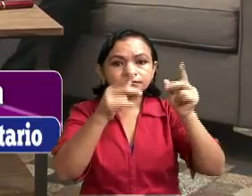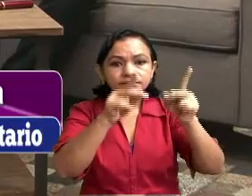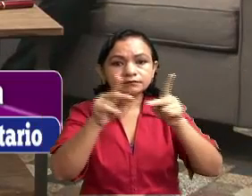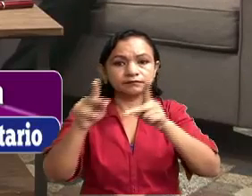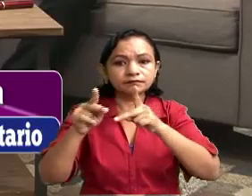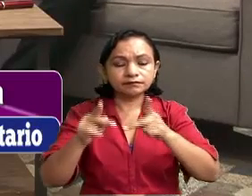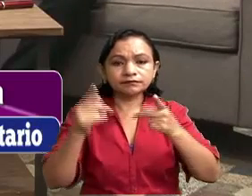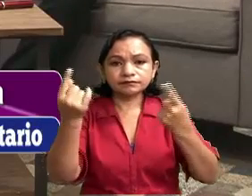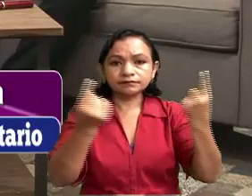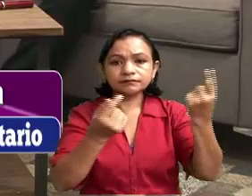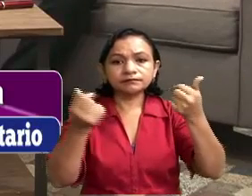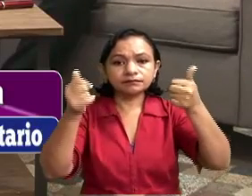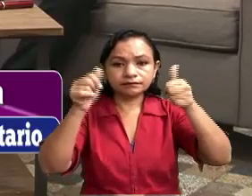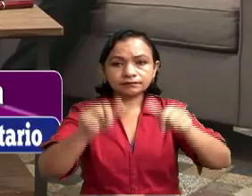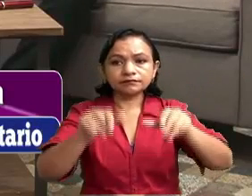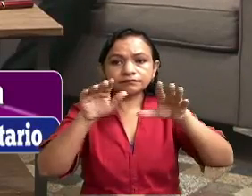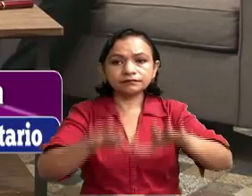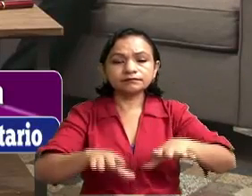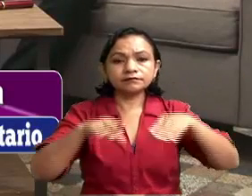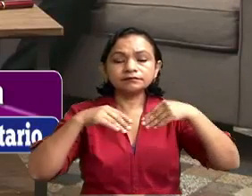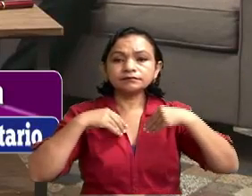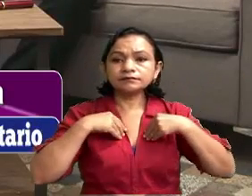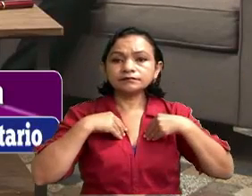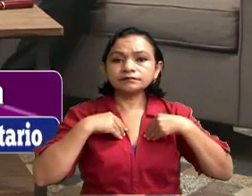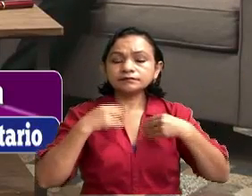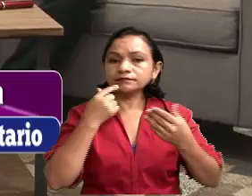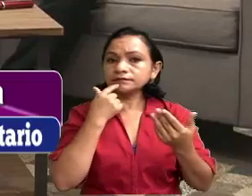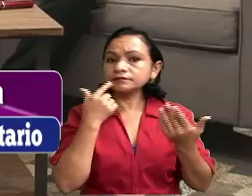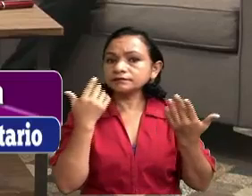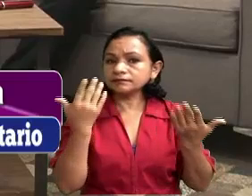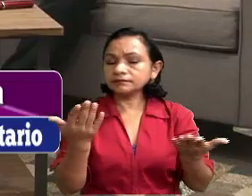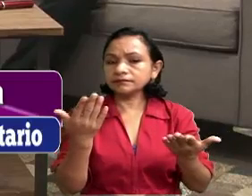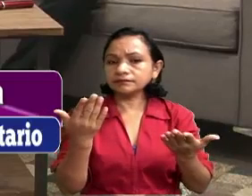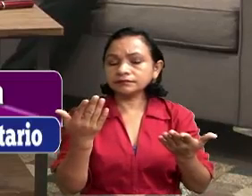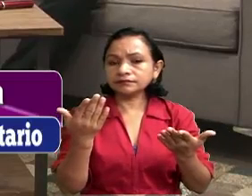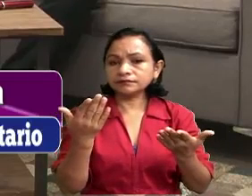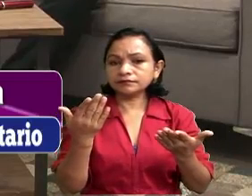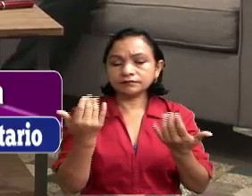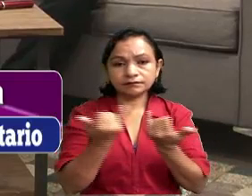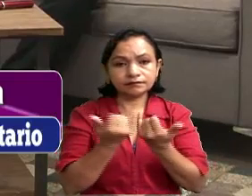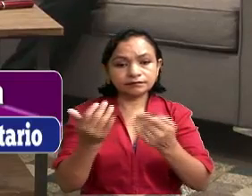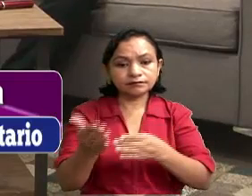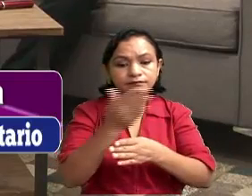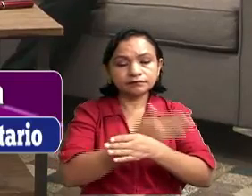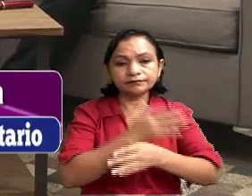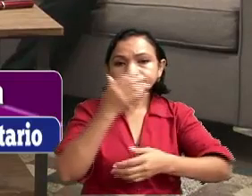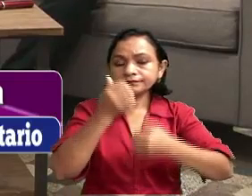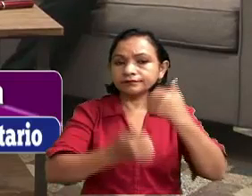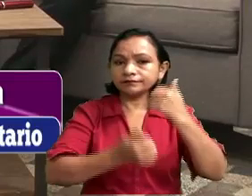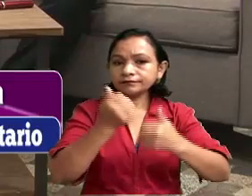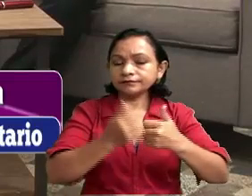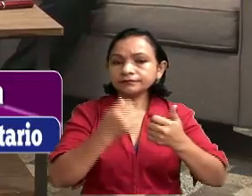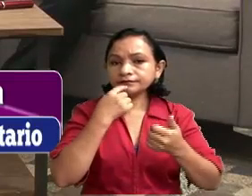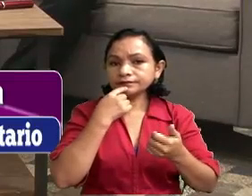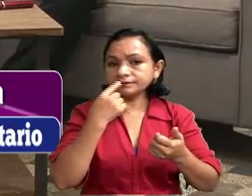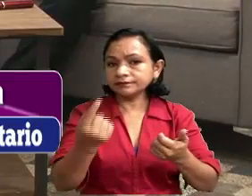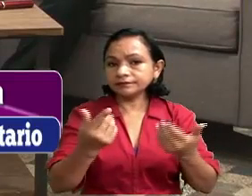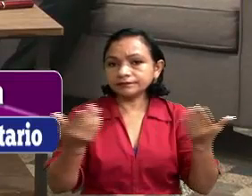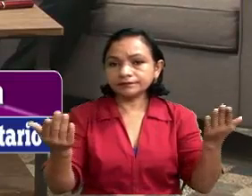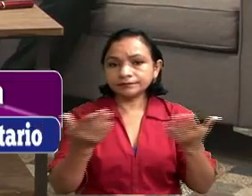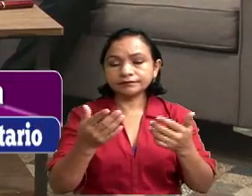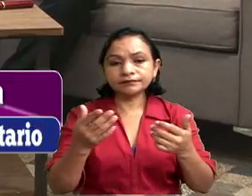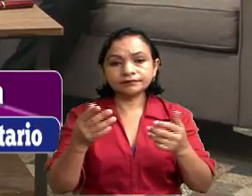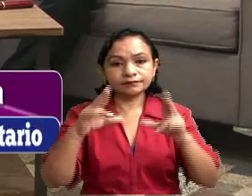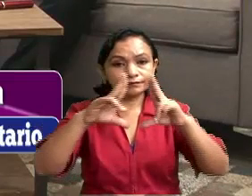esto y se aprobó la Ley de Concertación Tributaria, porque con independencia del daño causado,